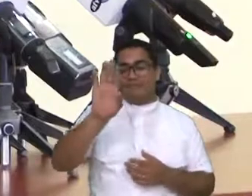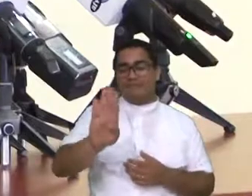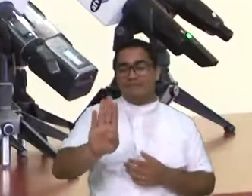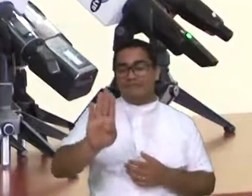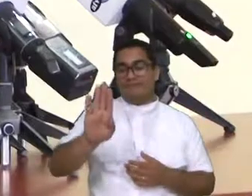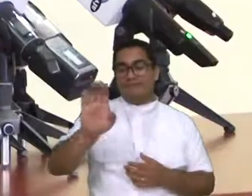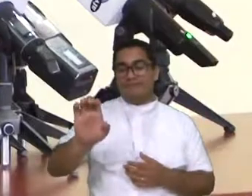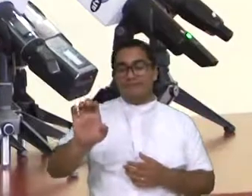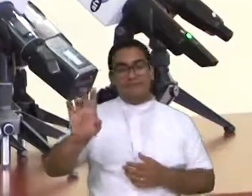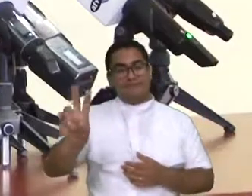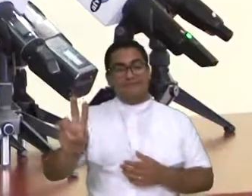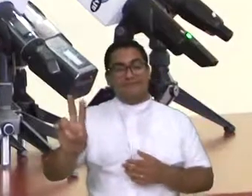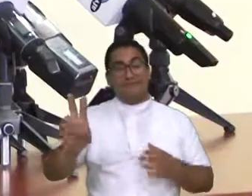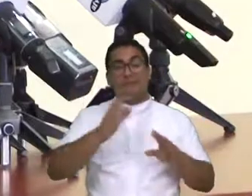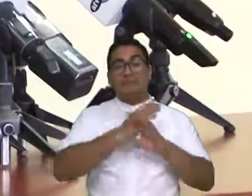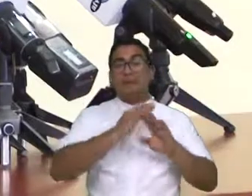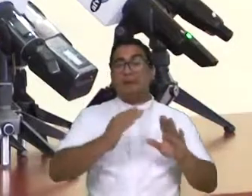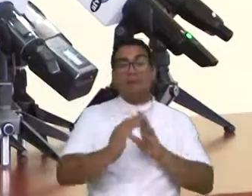MDGV, que en paz descanse,